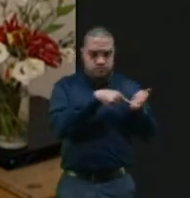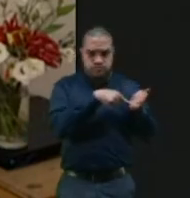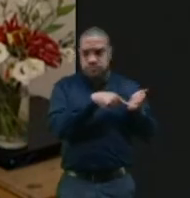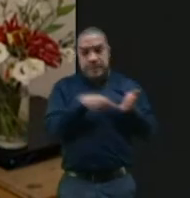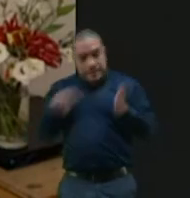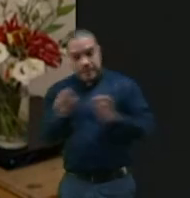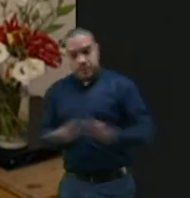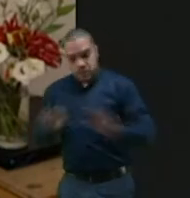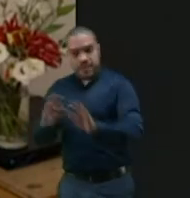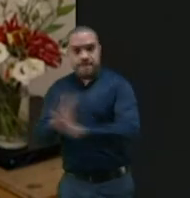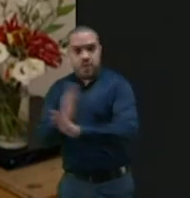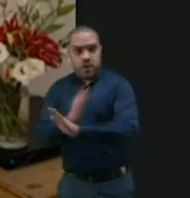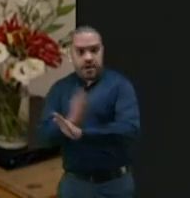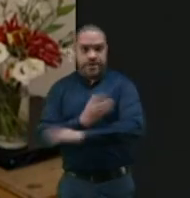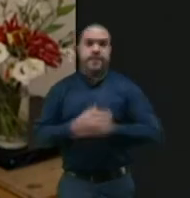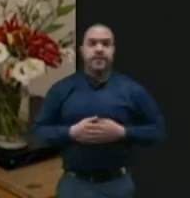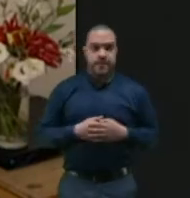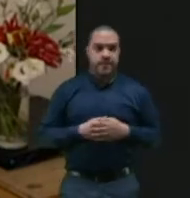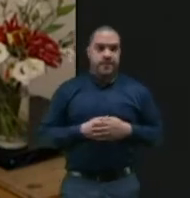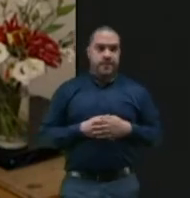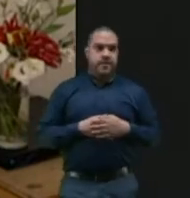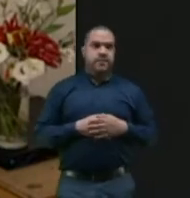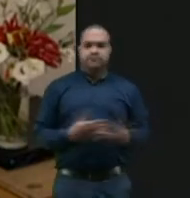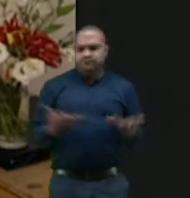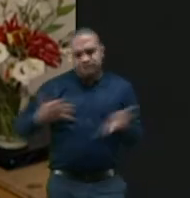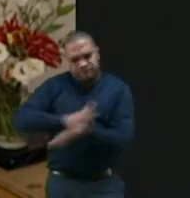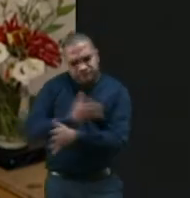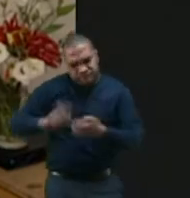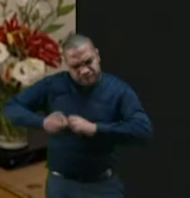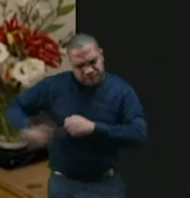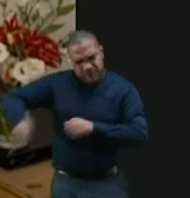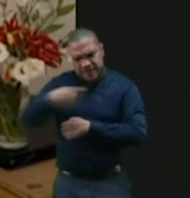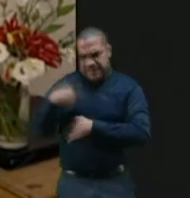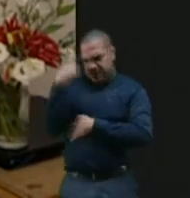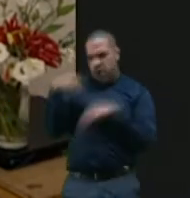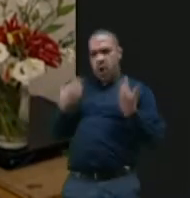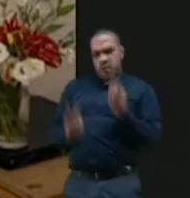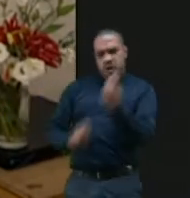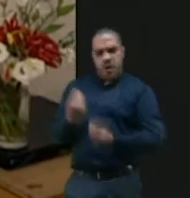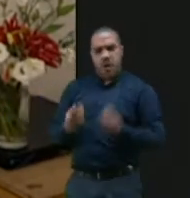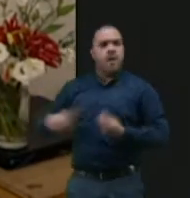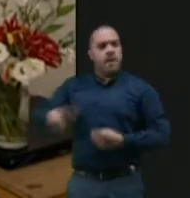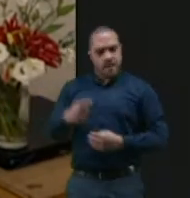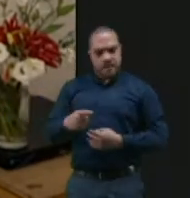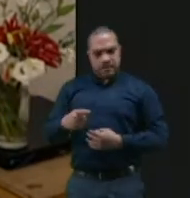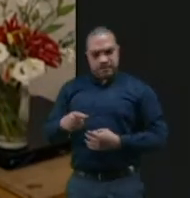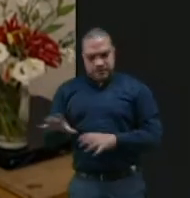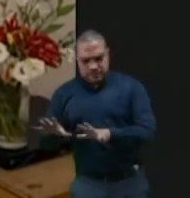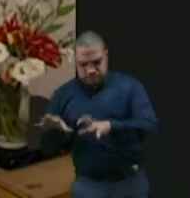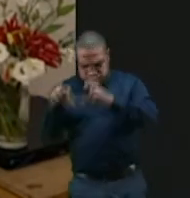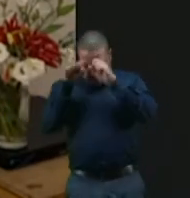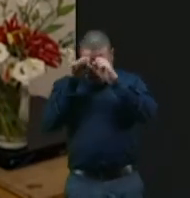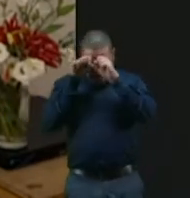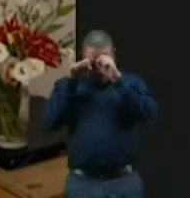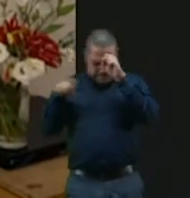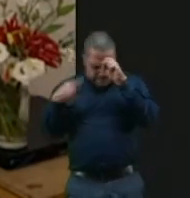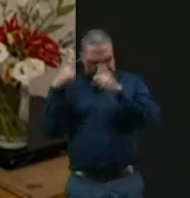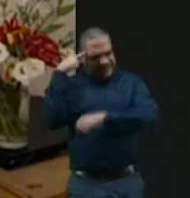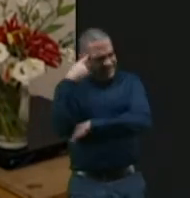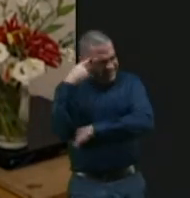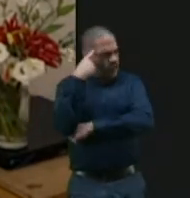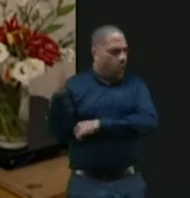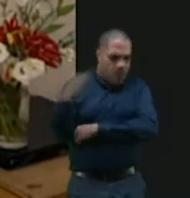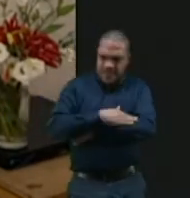ustedes tienen muchas más probabilidades que se vuelvan líderes del mercado si ustedes se apropian del problema. La